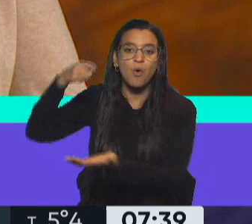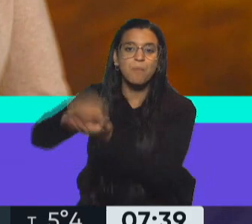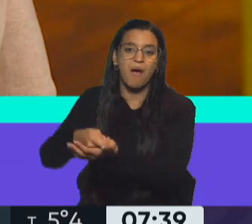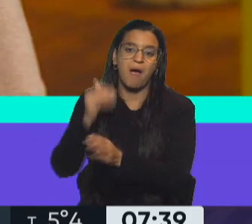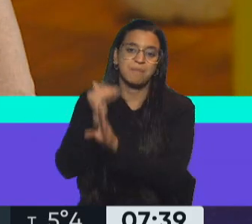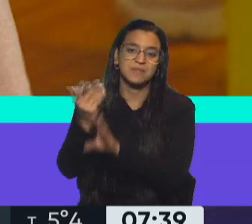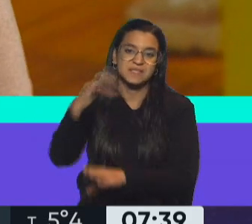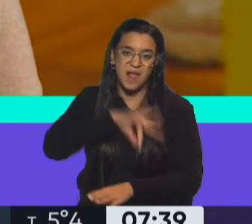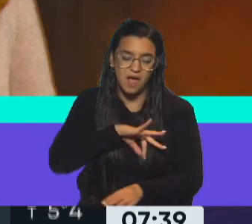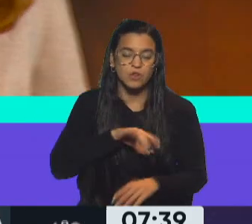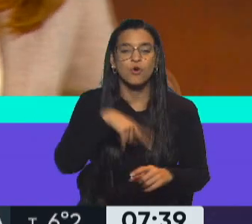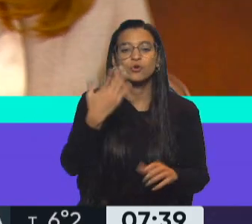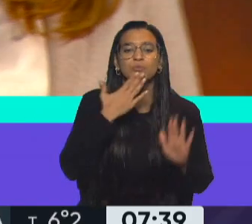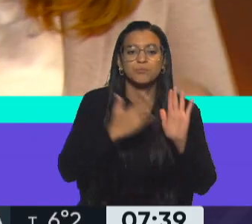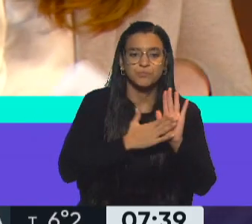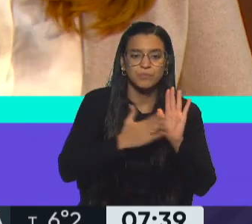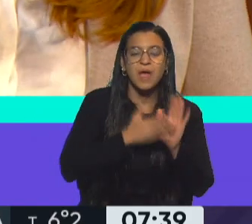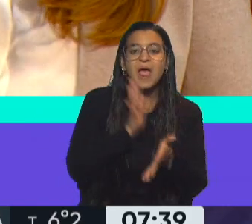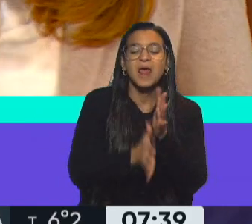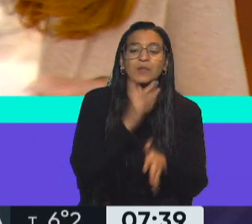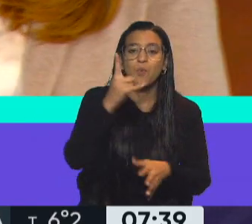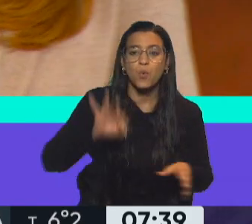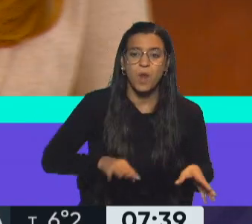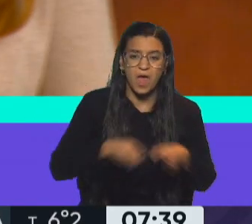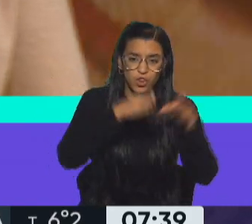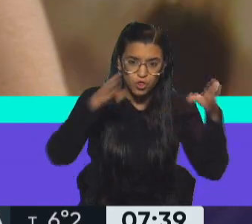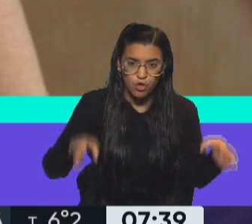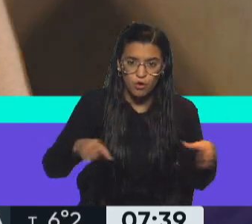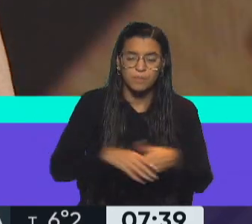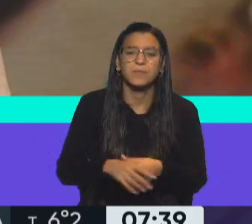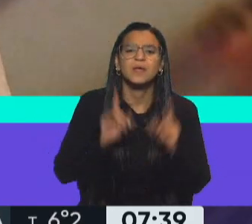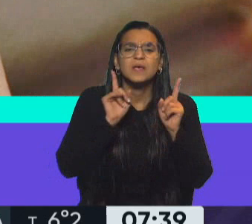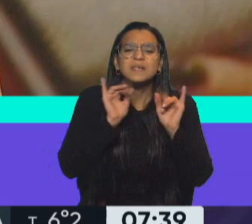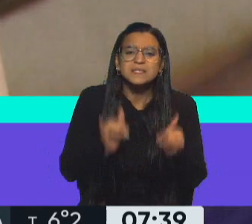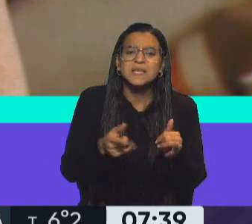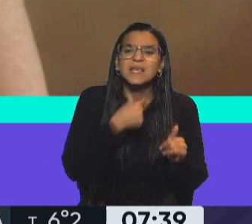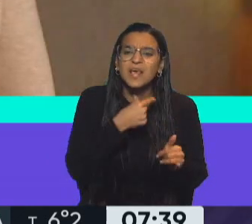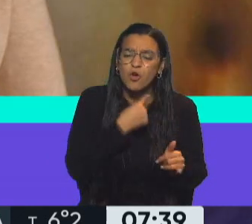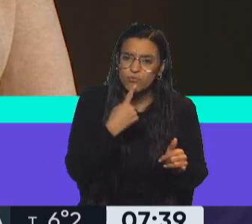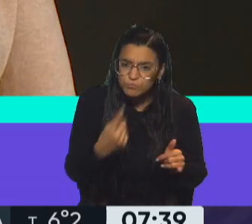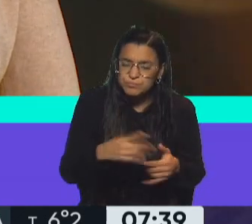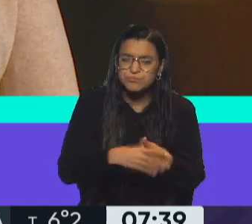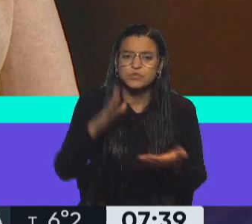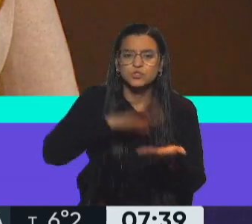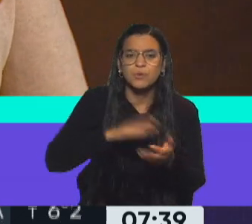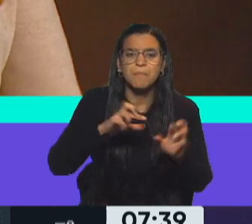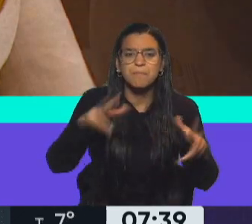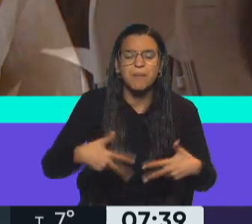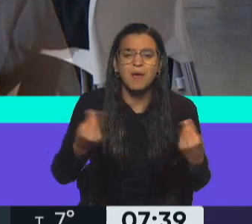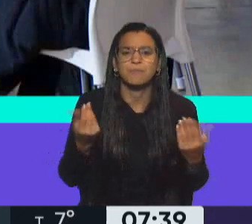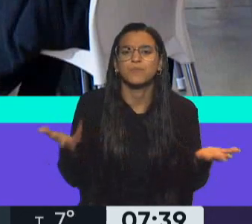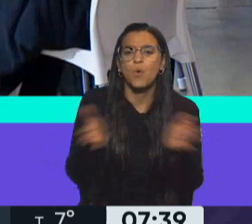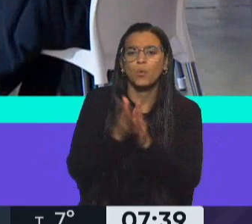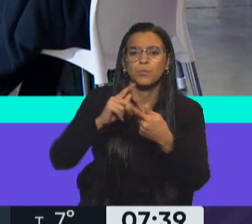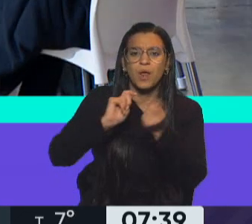que es interesante, monotributo gratis por un año. Pero sí, déjame hablar de las políticas que tiene Juntos por el